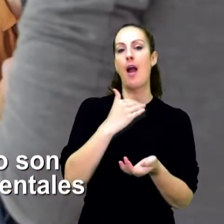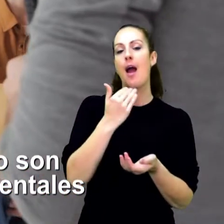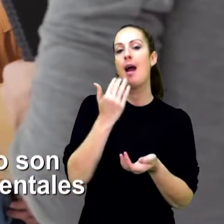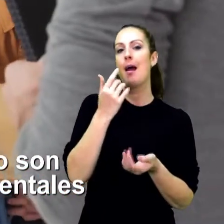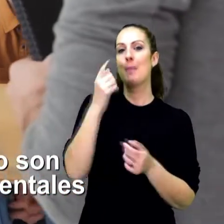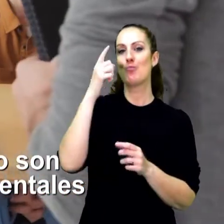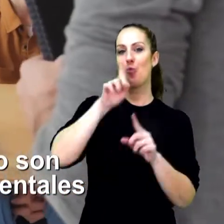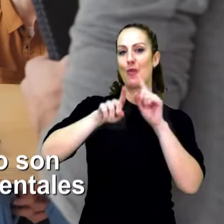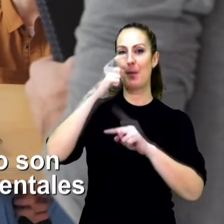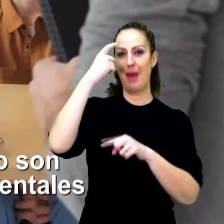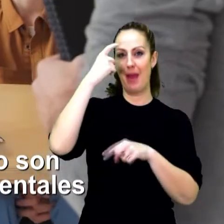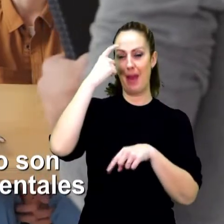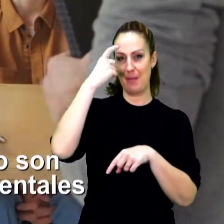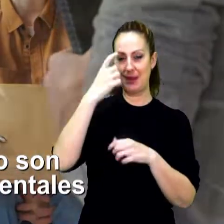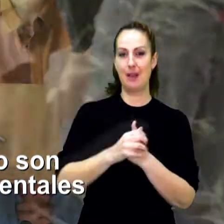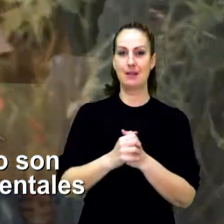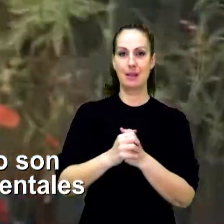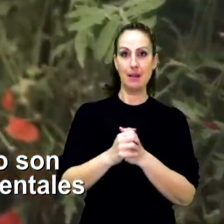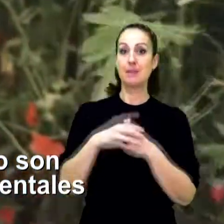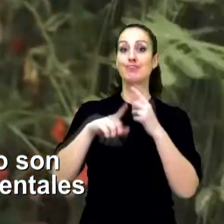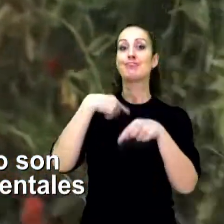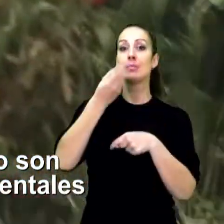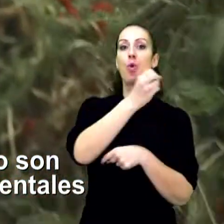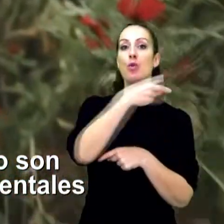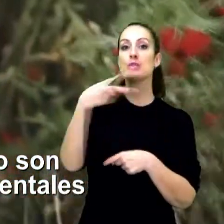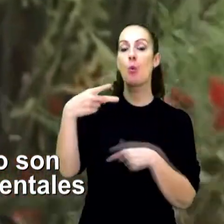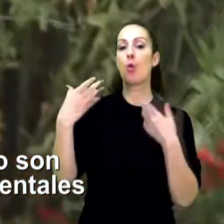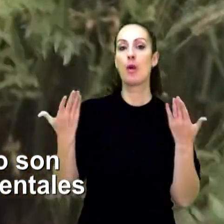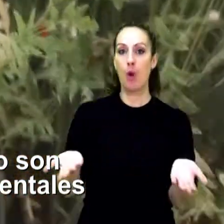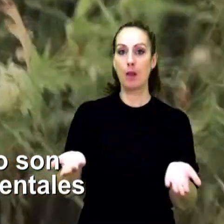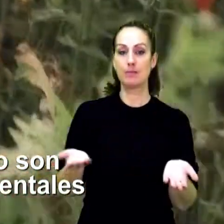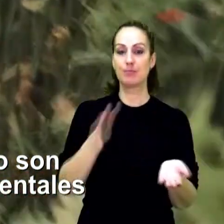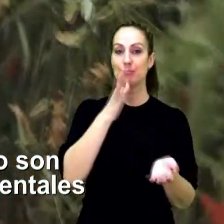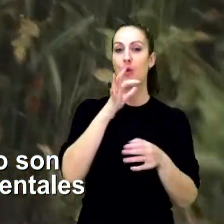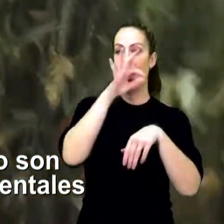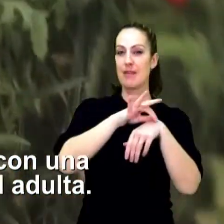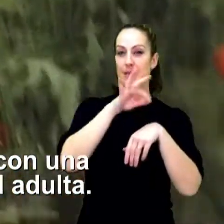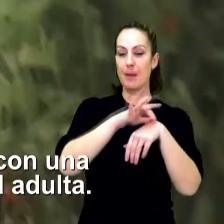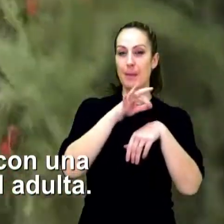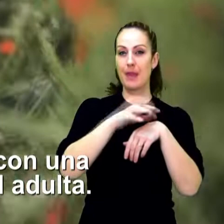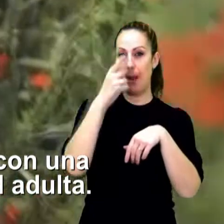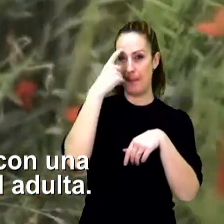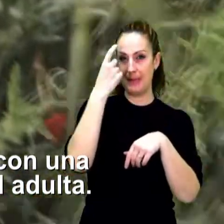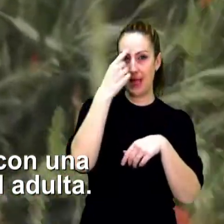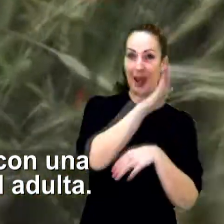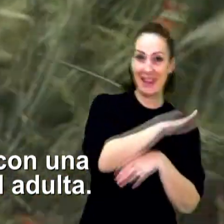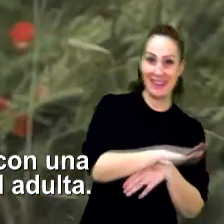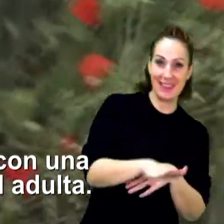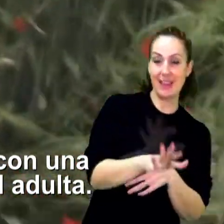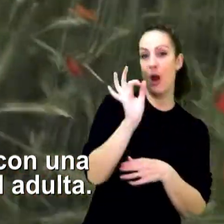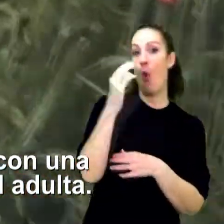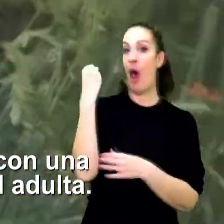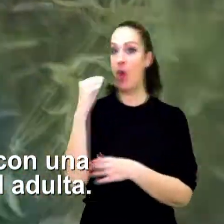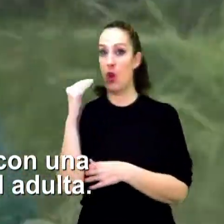mental. Las consecuencias a largo plazo son directas. La aparición de enfermedades mentales en la infancia y